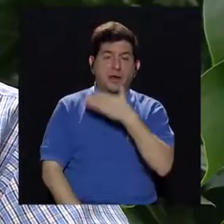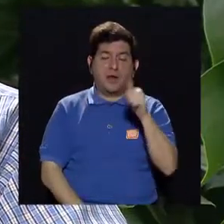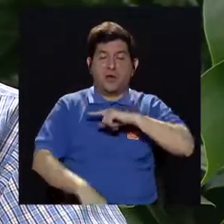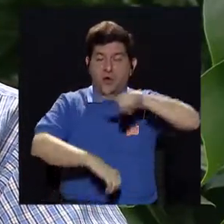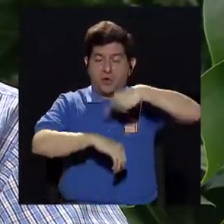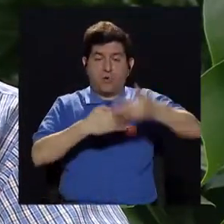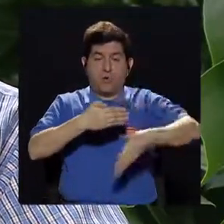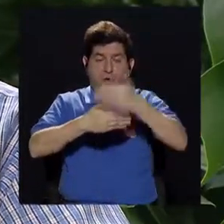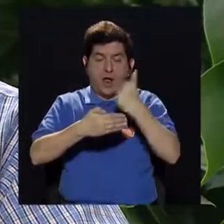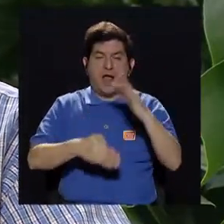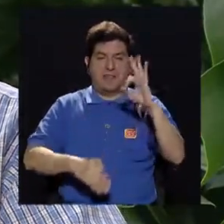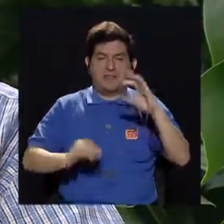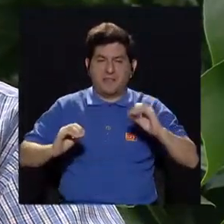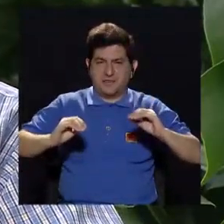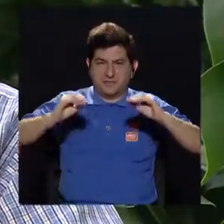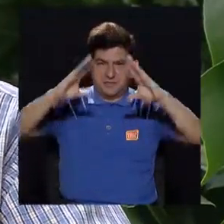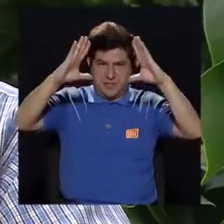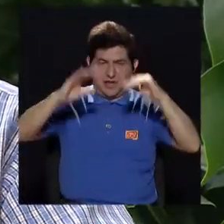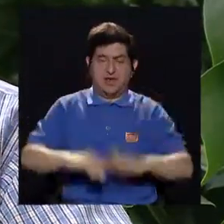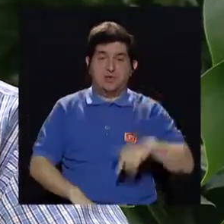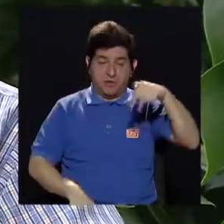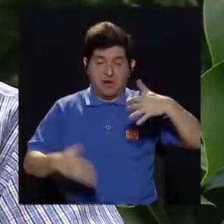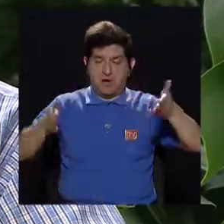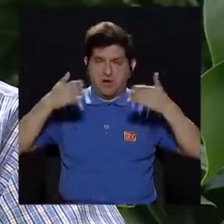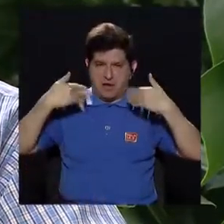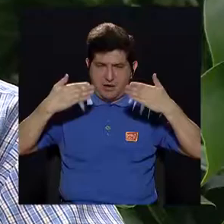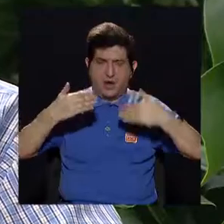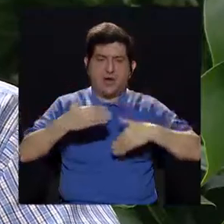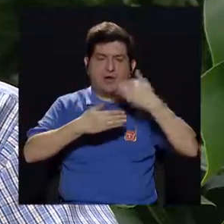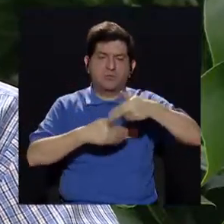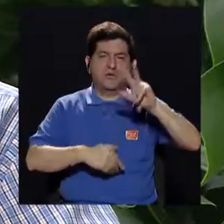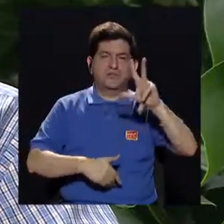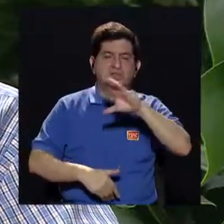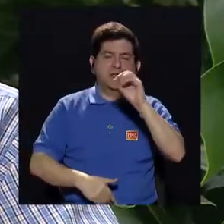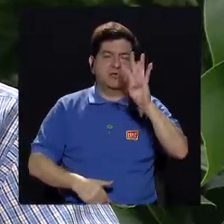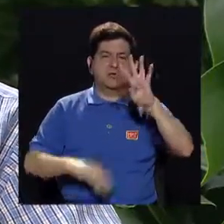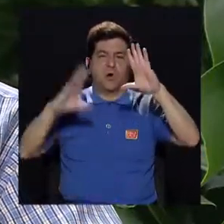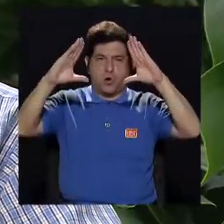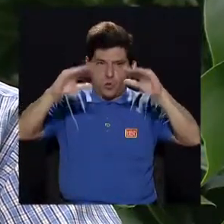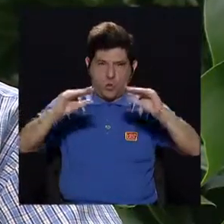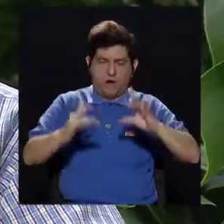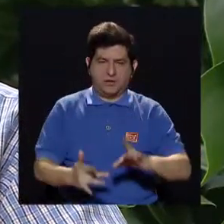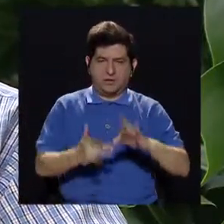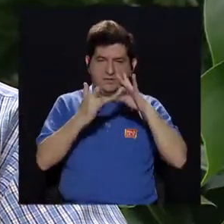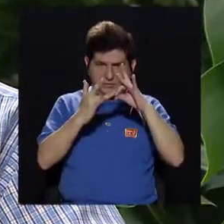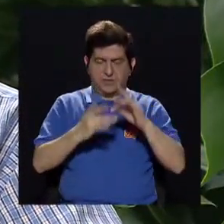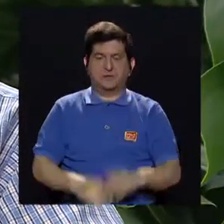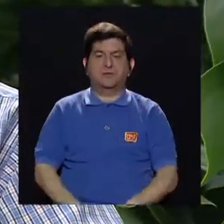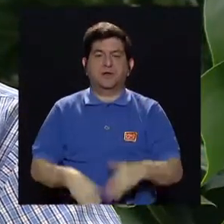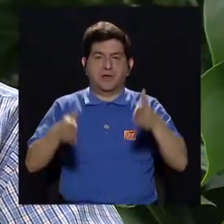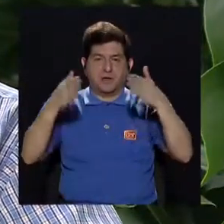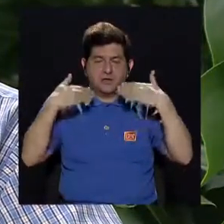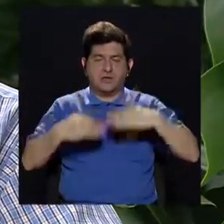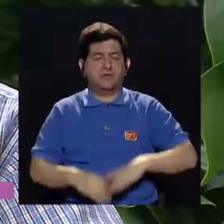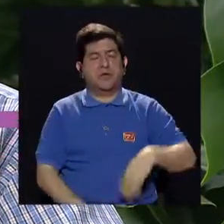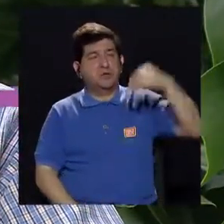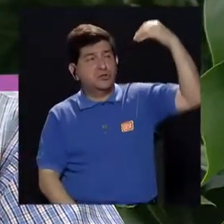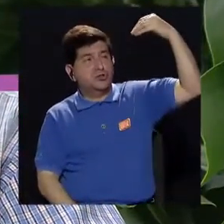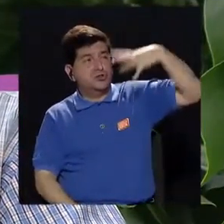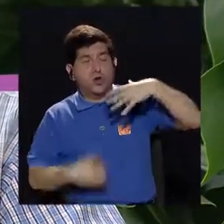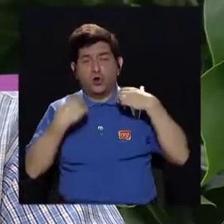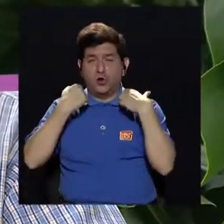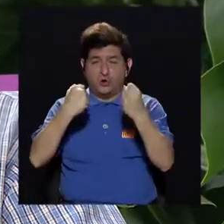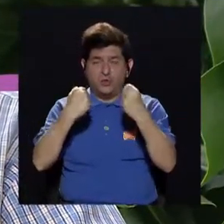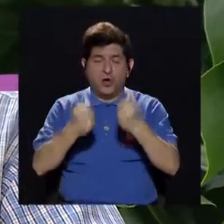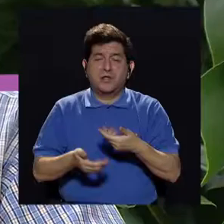mejores horas son antes de las 9 de la mañana, en nuestro medio, en el trópico, o después de las 3, 4 de la tarde, ¿verdad? Sobre todo porque el trópico, la radiación es muy fuerte.